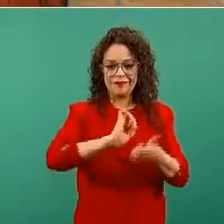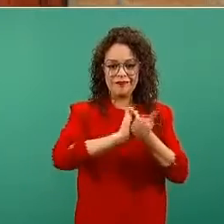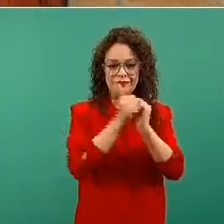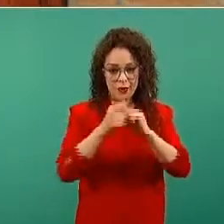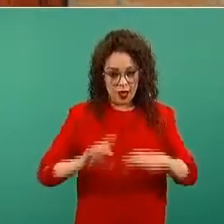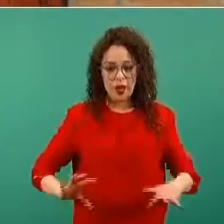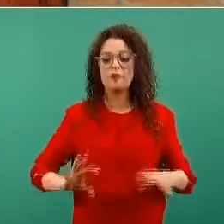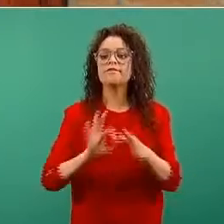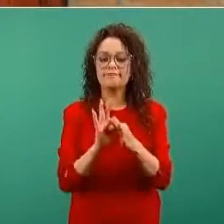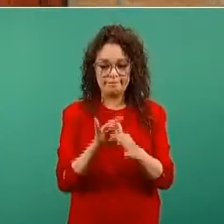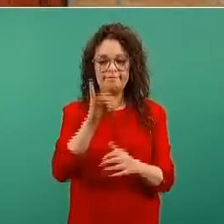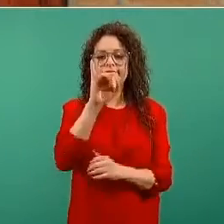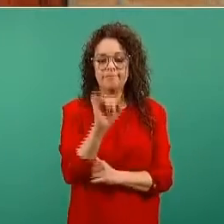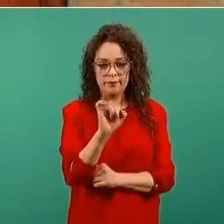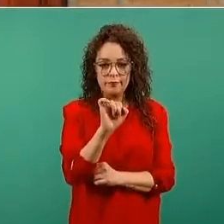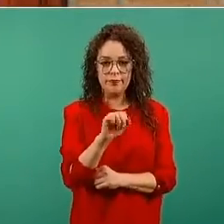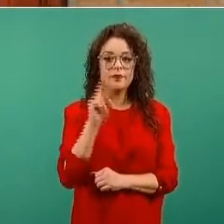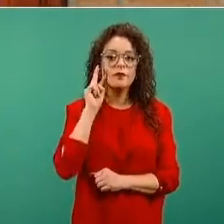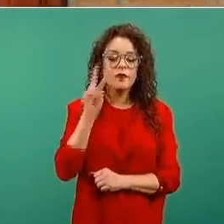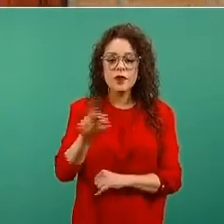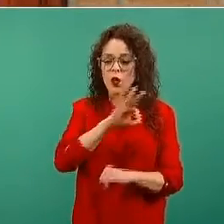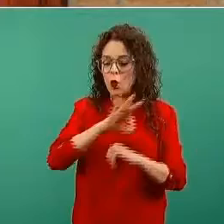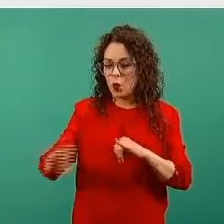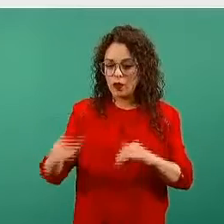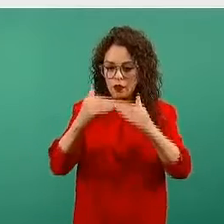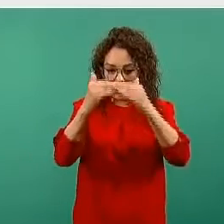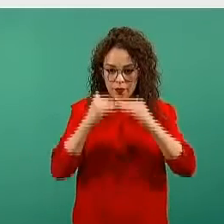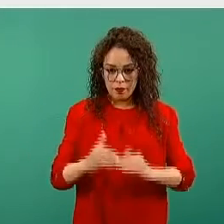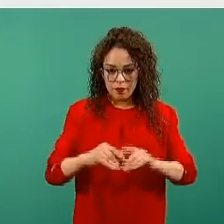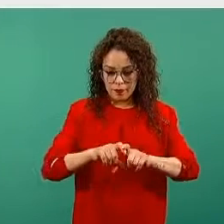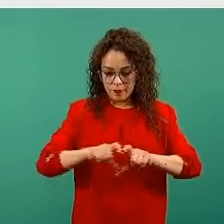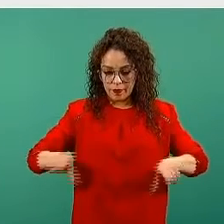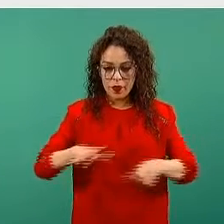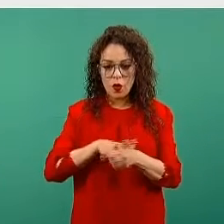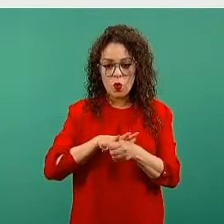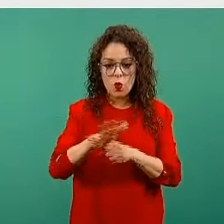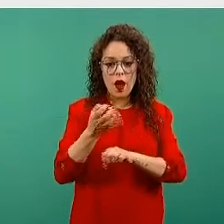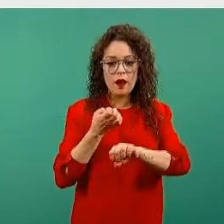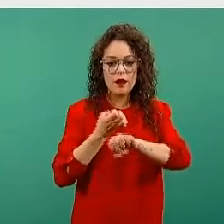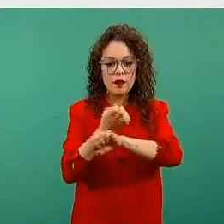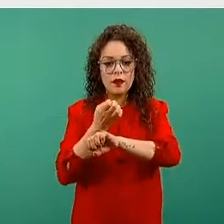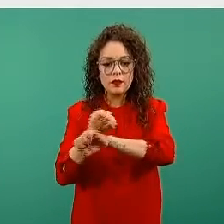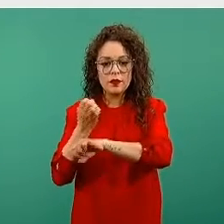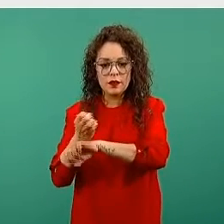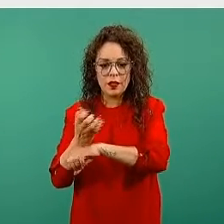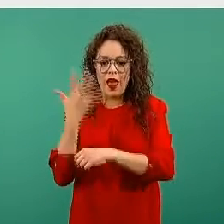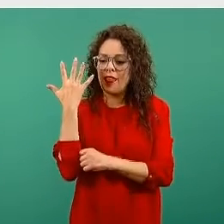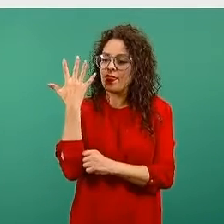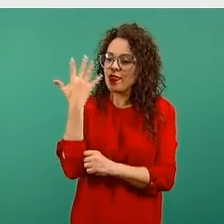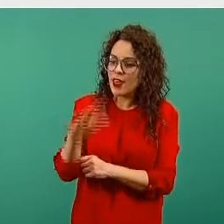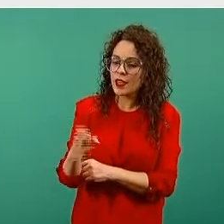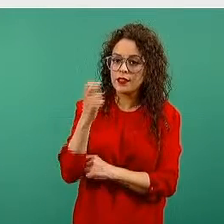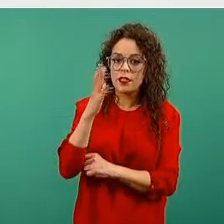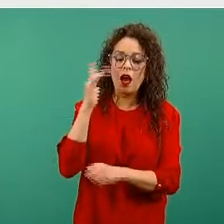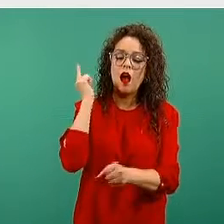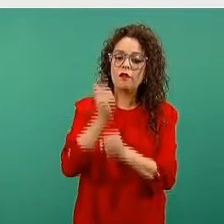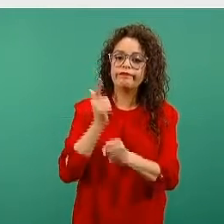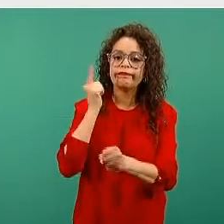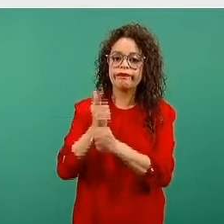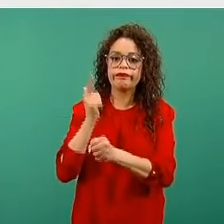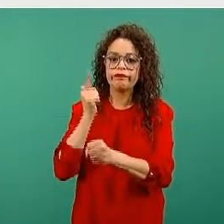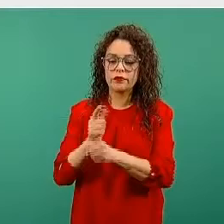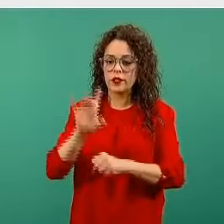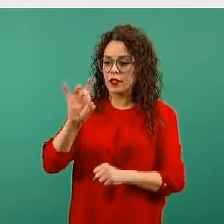Pueden ustedes encontrar en la última línea cuáles son las entidades o estas 10 entidades en las cuales se han identificado